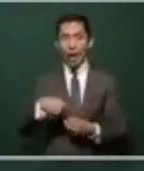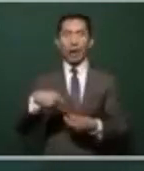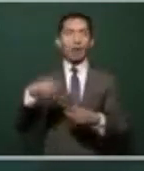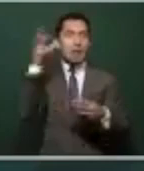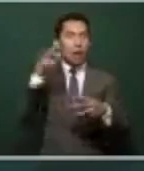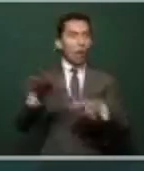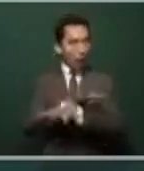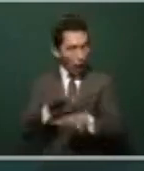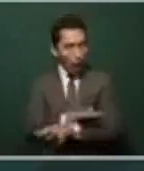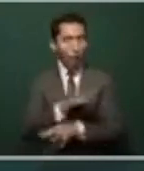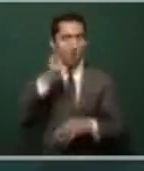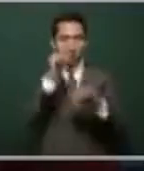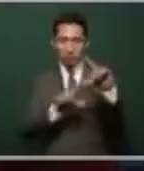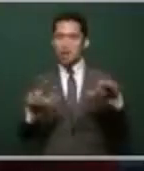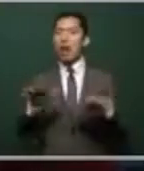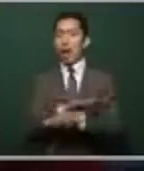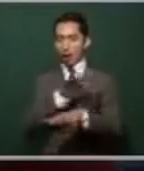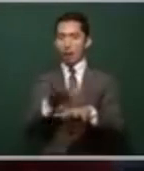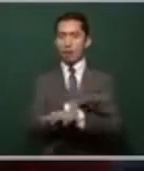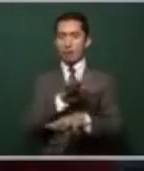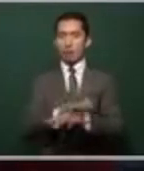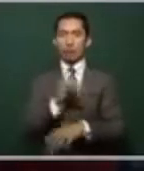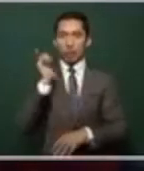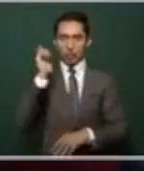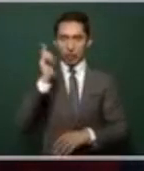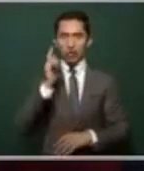país. Vamos con